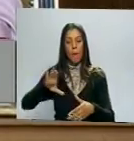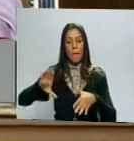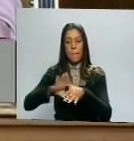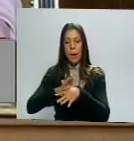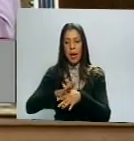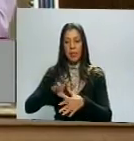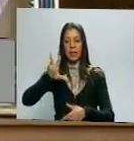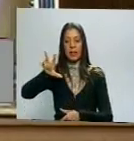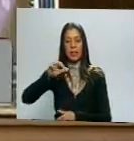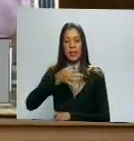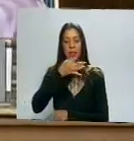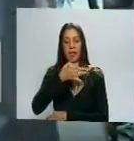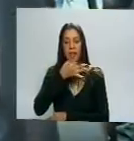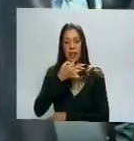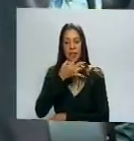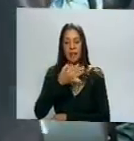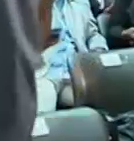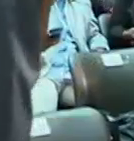3 de la tarde.